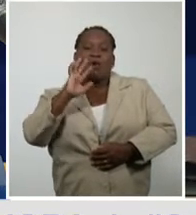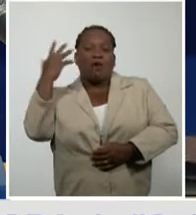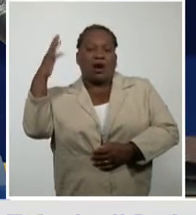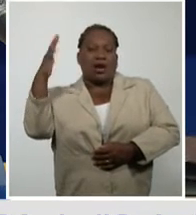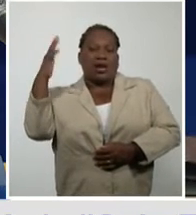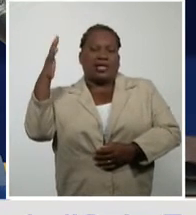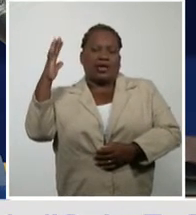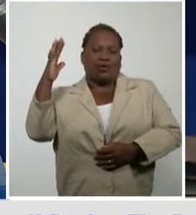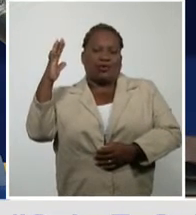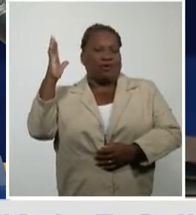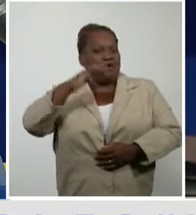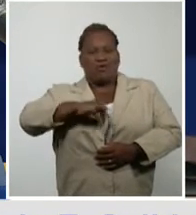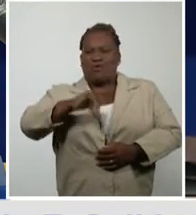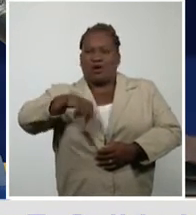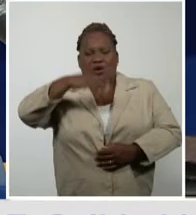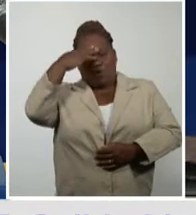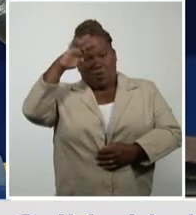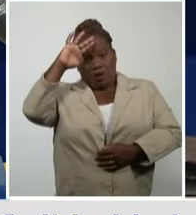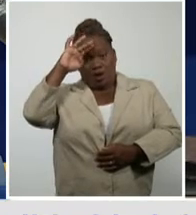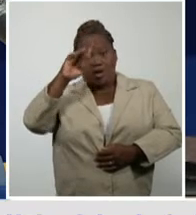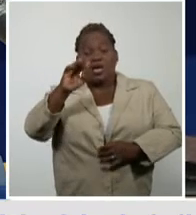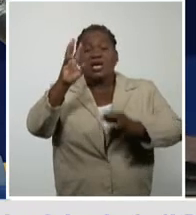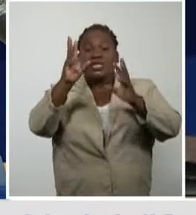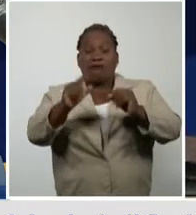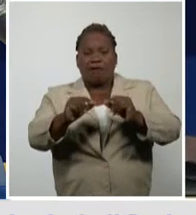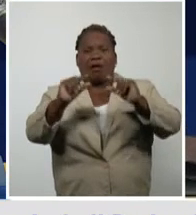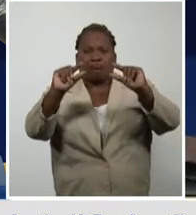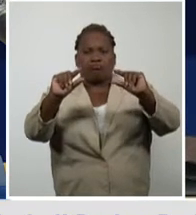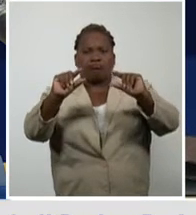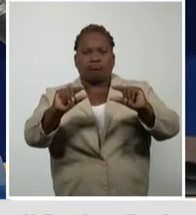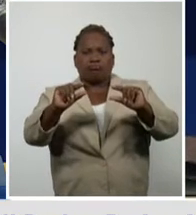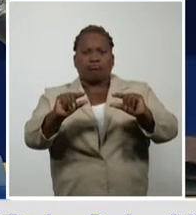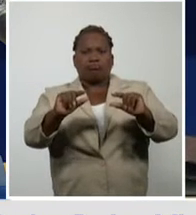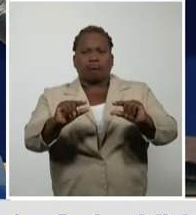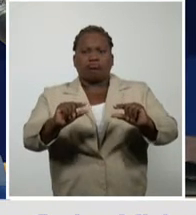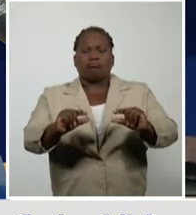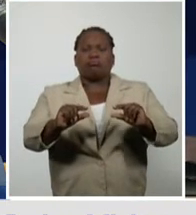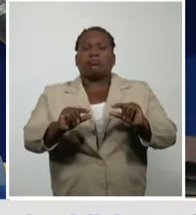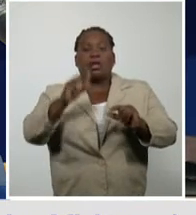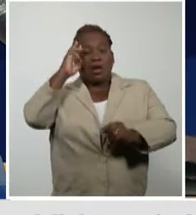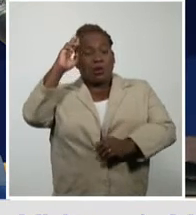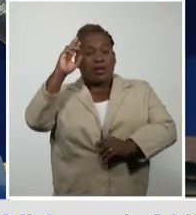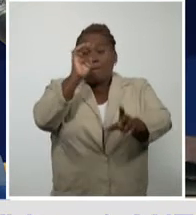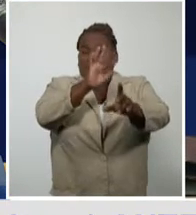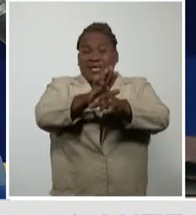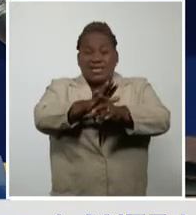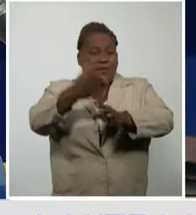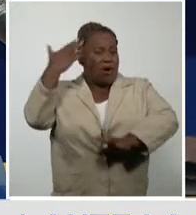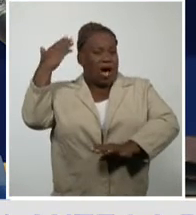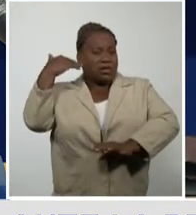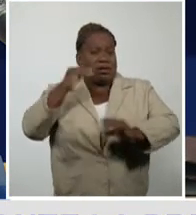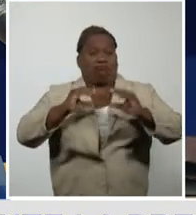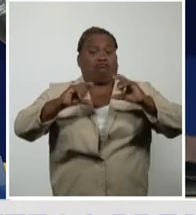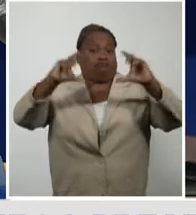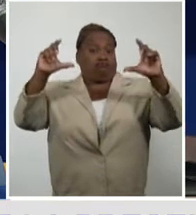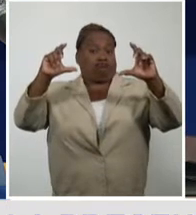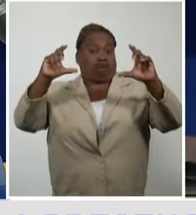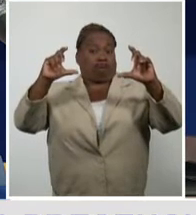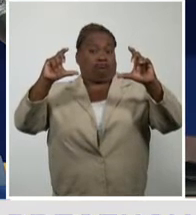país. Esta es una cifra que ha ido disminuyendo. ¿Se acuerdan al principio que era un número superior? Pero